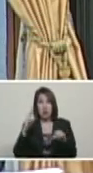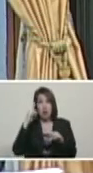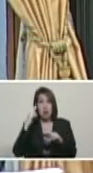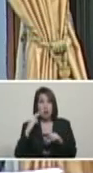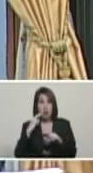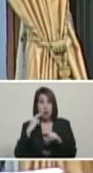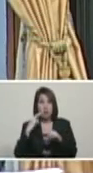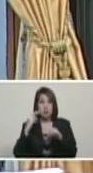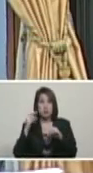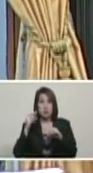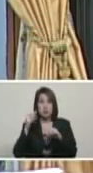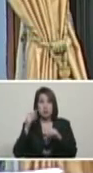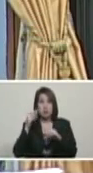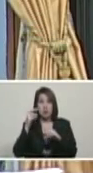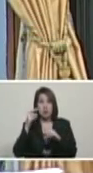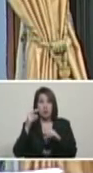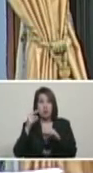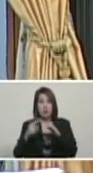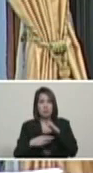Rivas, Sucre,